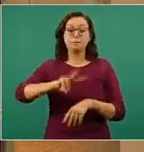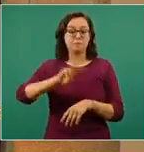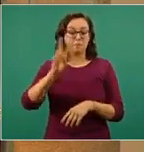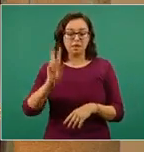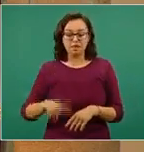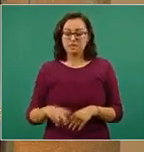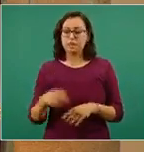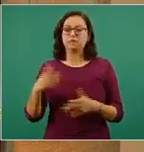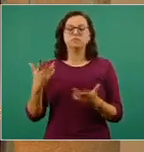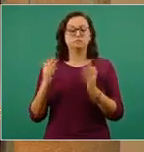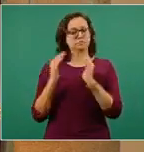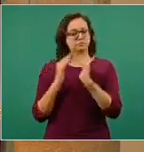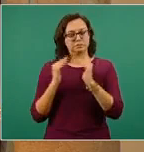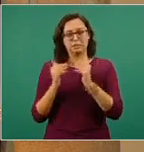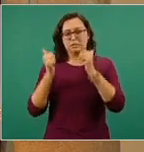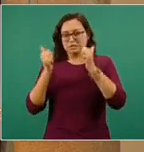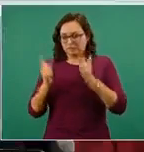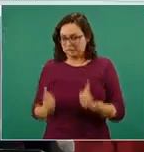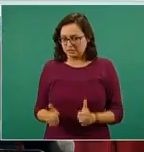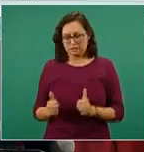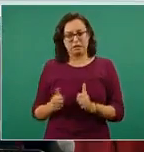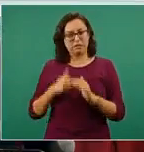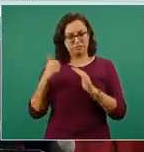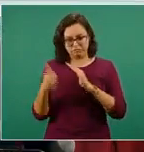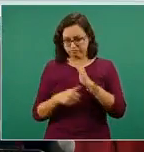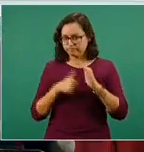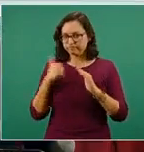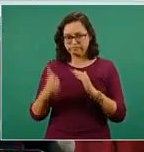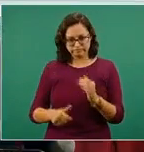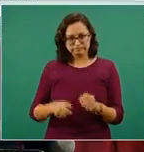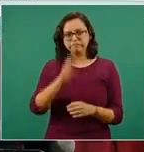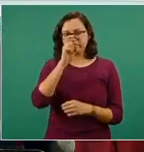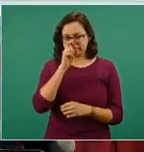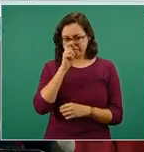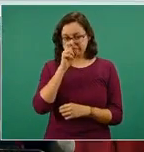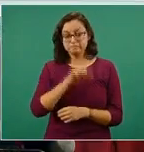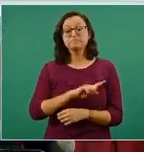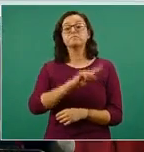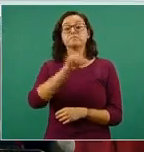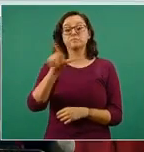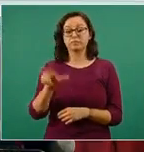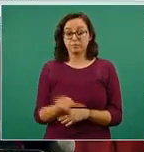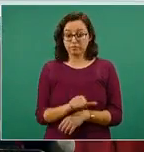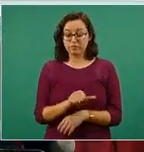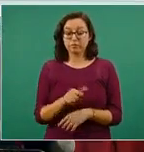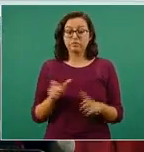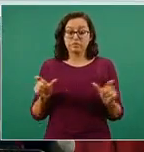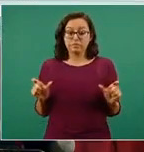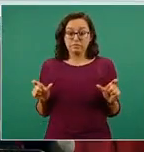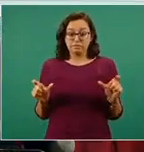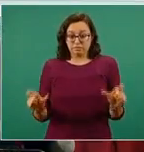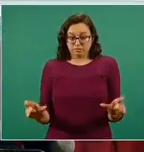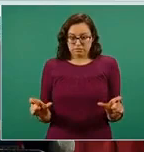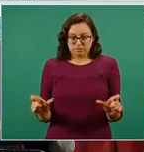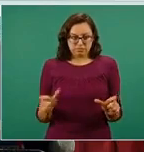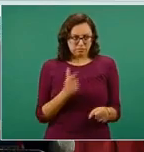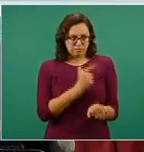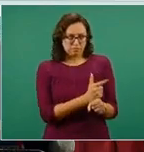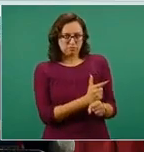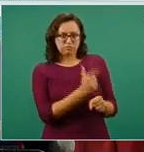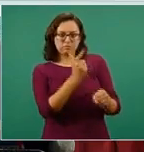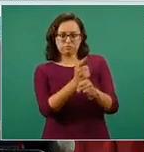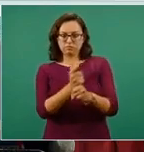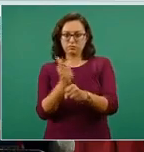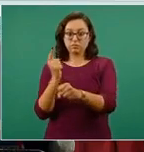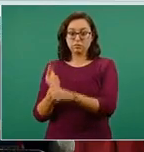al principio de la pandemia y evitar la transmisión. Y los filtros sanitarios, establecimos filtros sanitarios que justamente